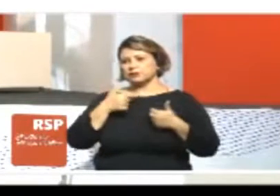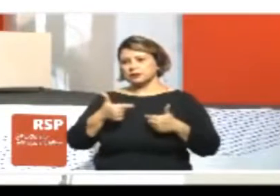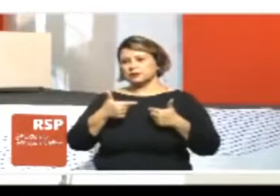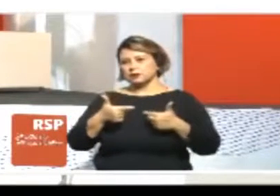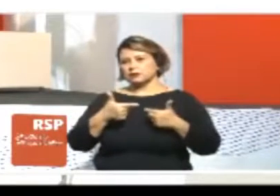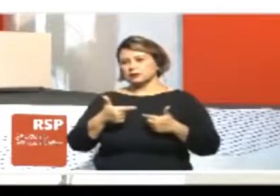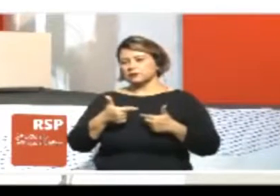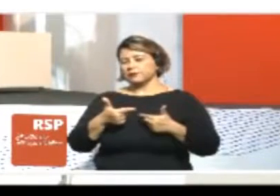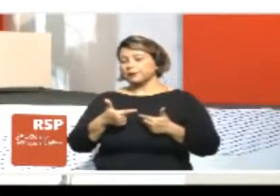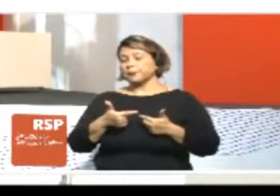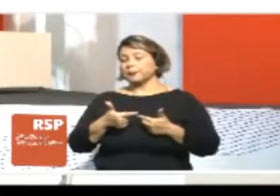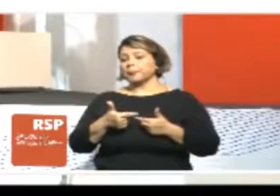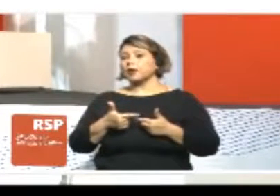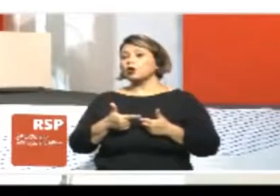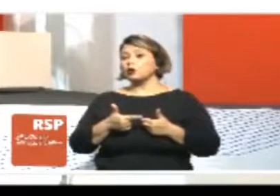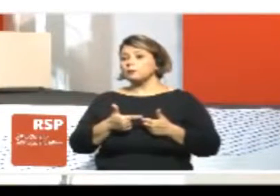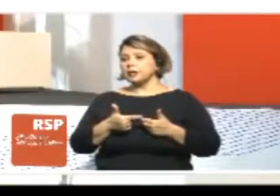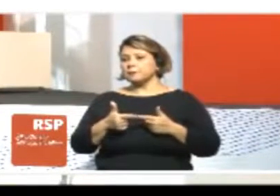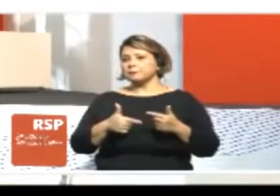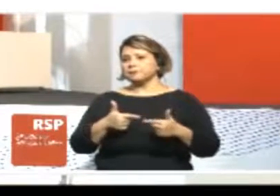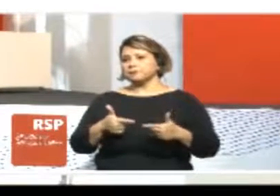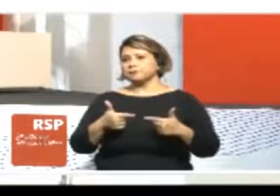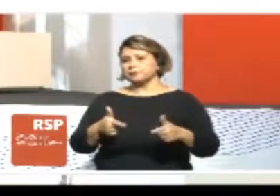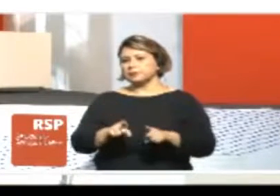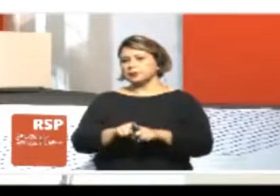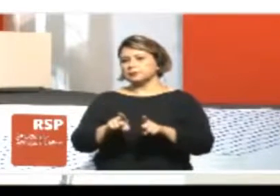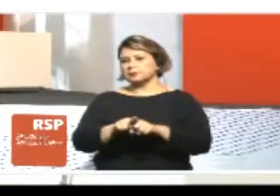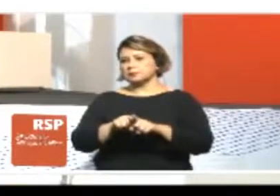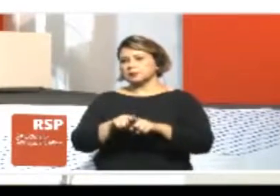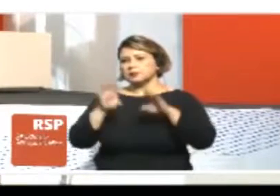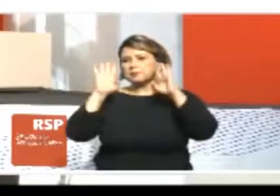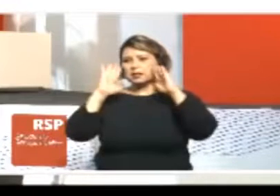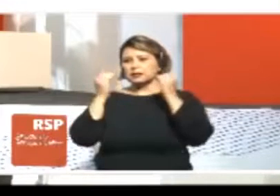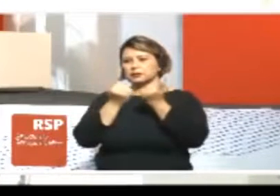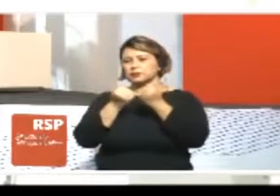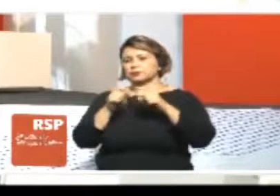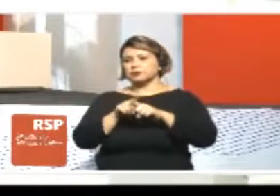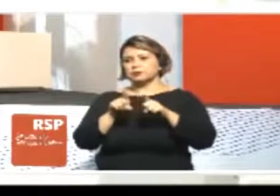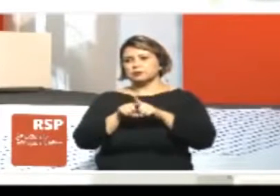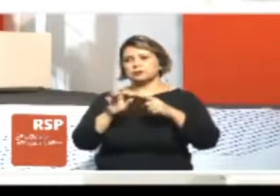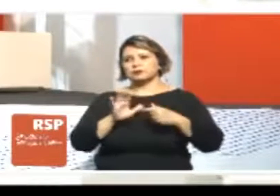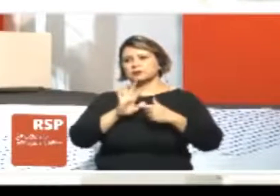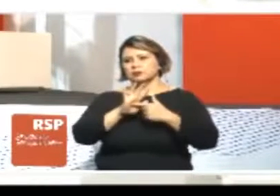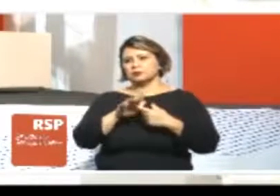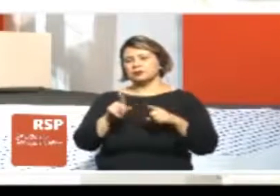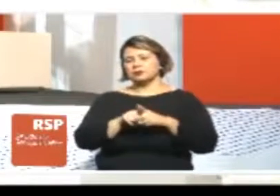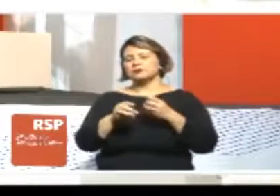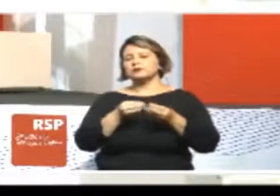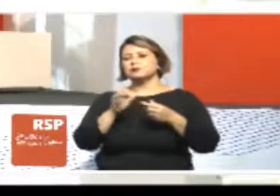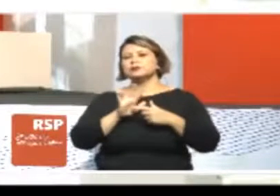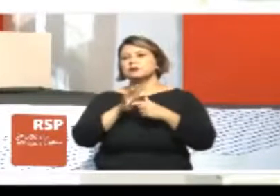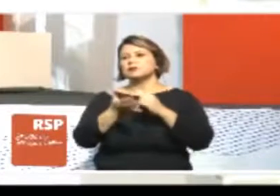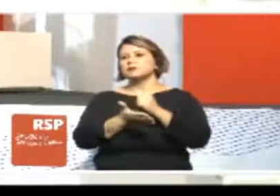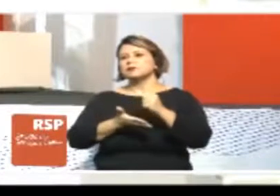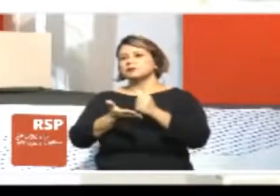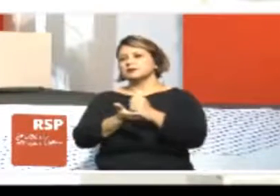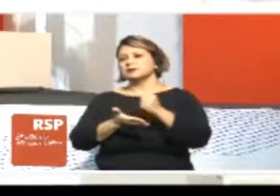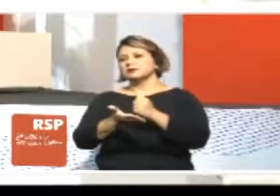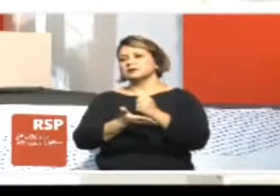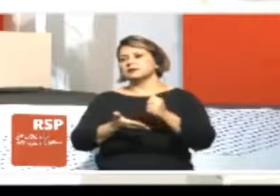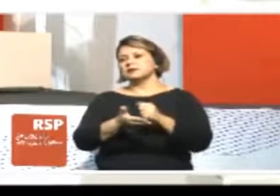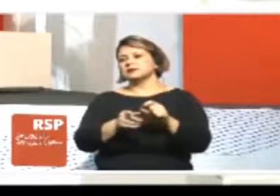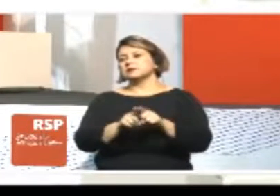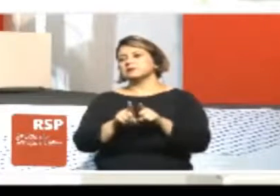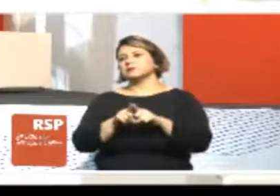dijo, profesora, yo tengo una base de datos de todos los exámenes que se han hecho